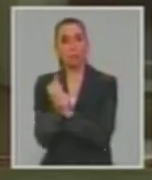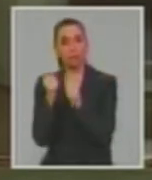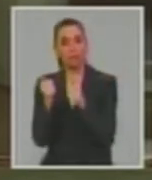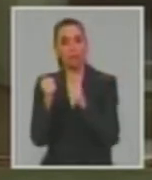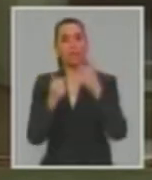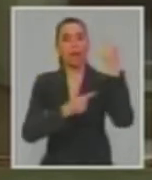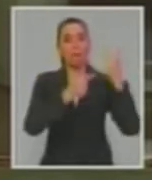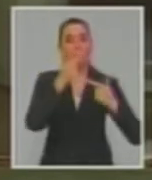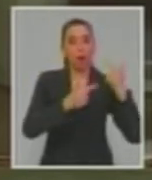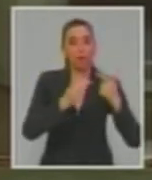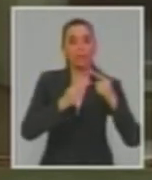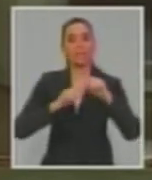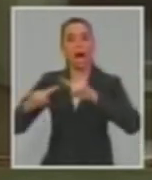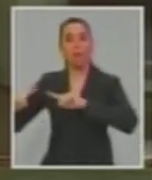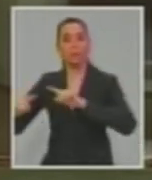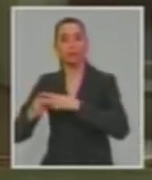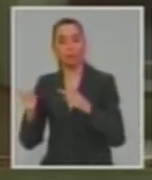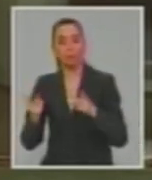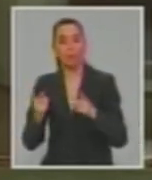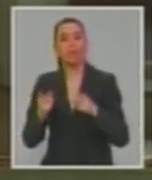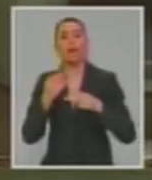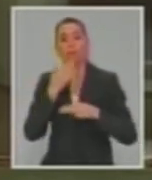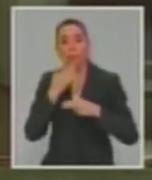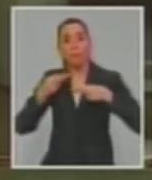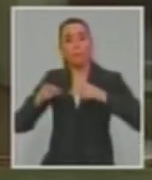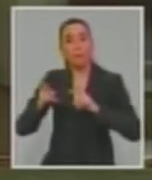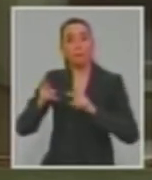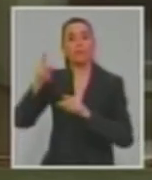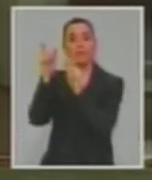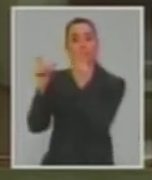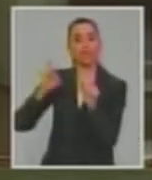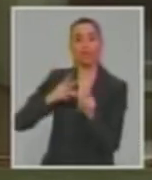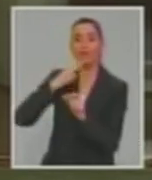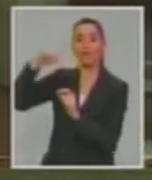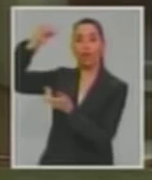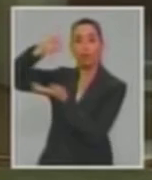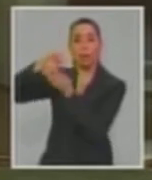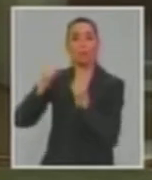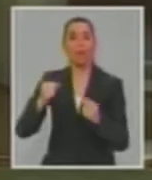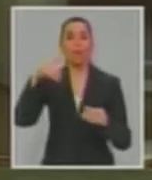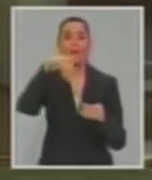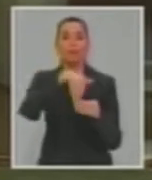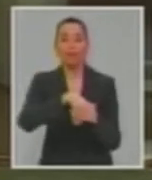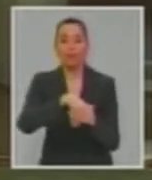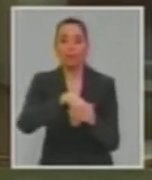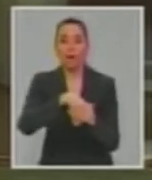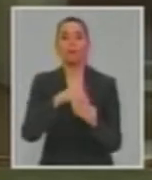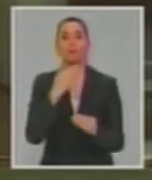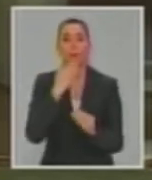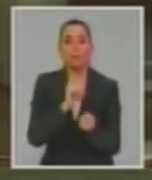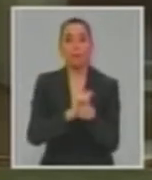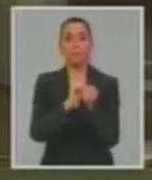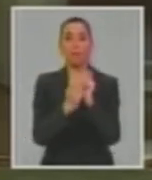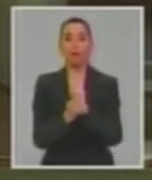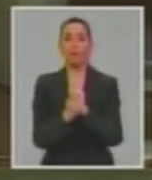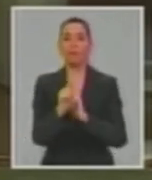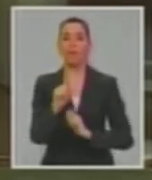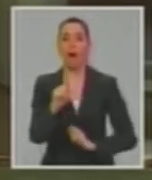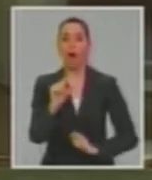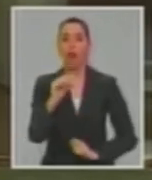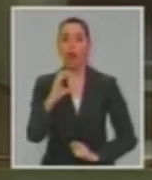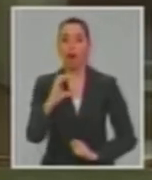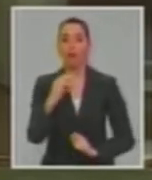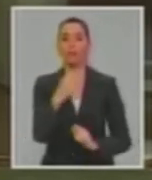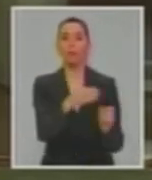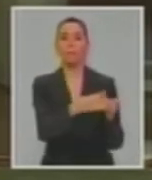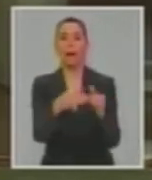pública, que permiten la votación de los chilenos que viven en el extranjero y que modifican la ley orgánica de los partidos políticos